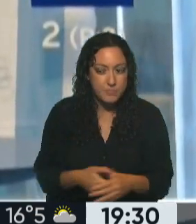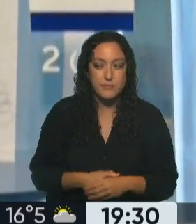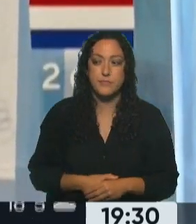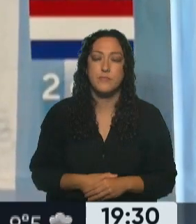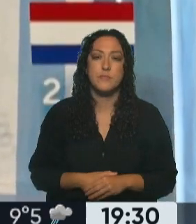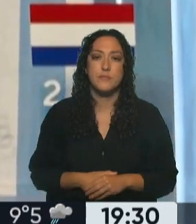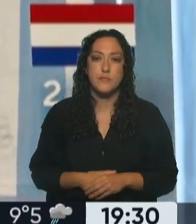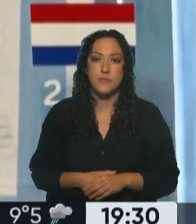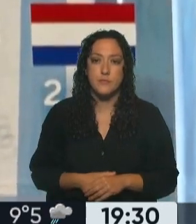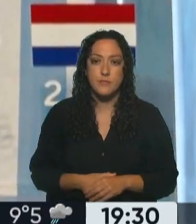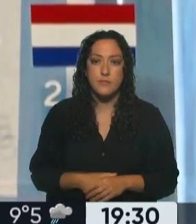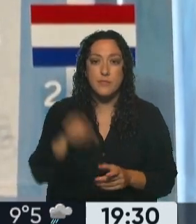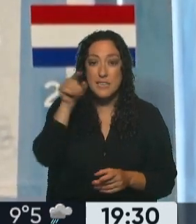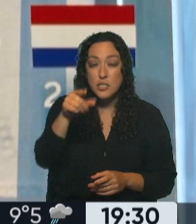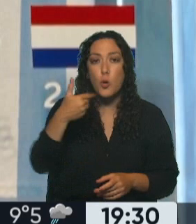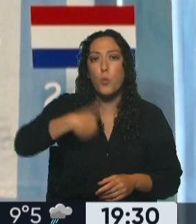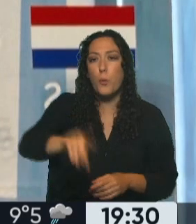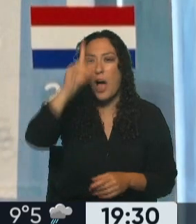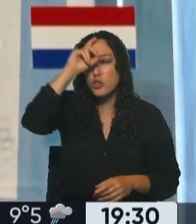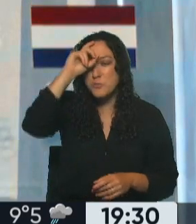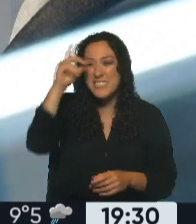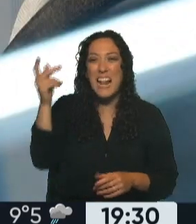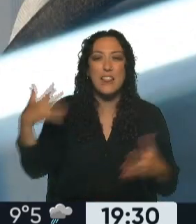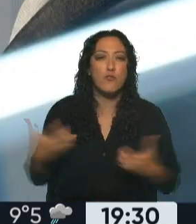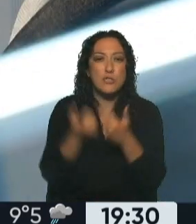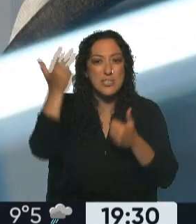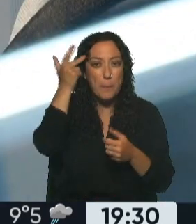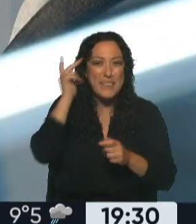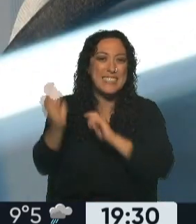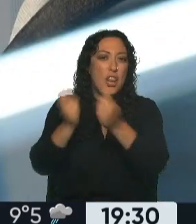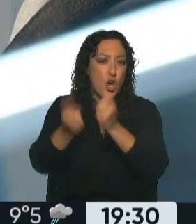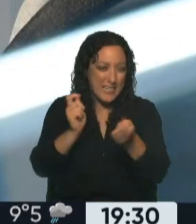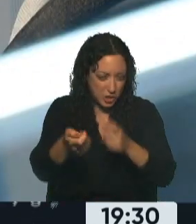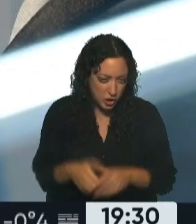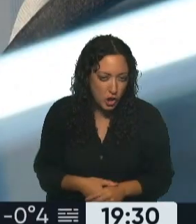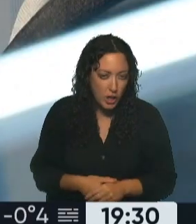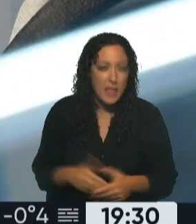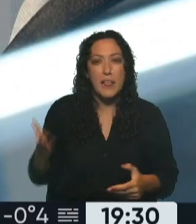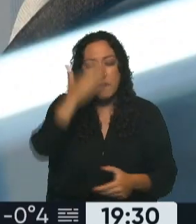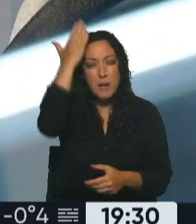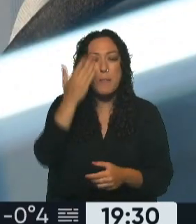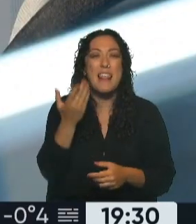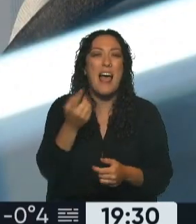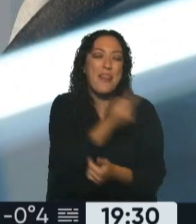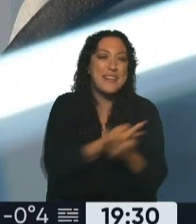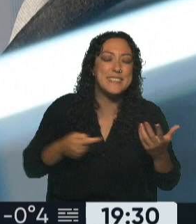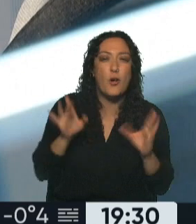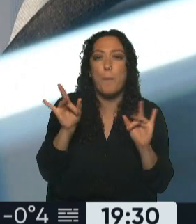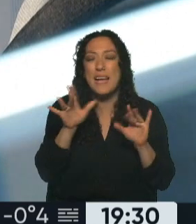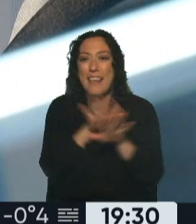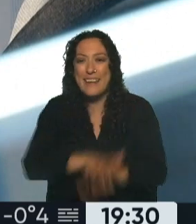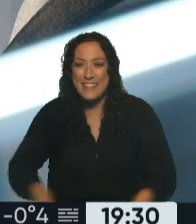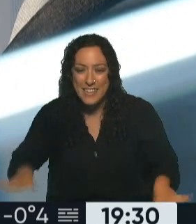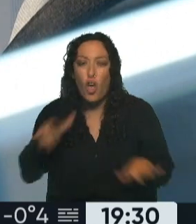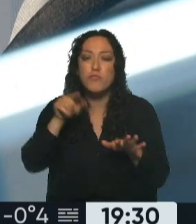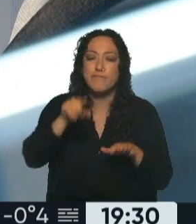irá a un hospital donde la Fundación Messi habitualmente, de enfermedades de niños complejas, lo